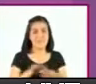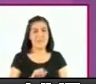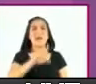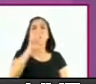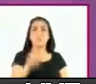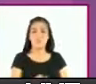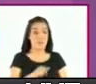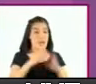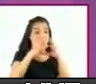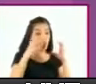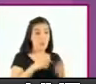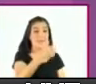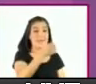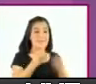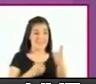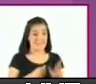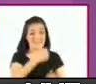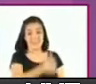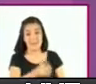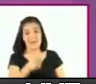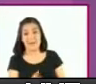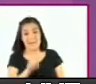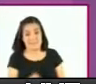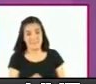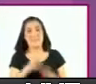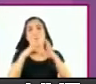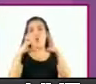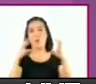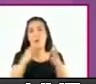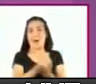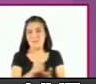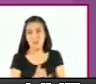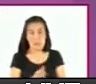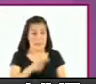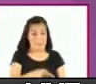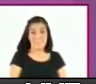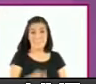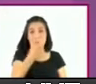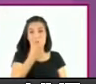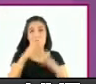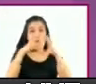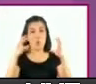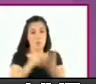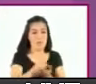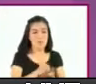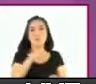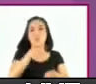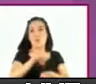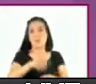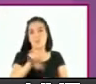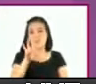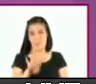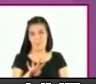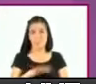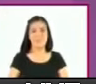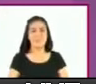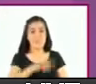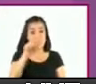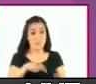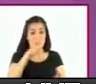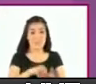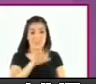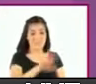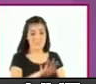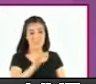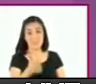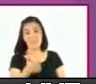3 globos rosas sigue un globo azul. El primer globo azul ocupa el lugar 4. Los lugares